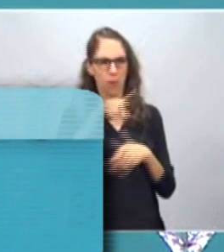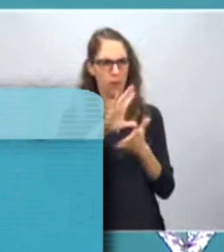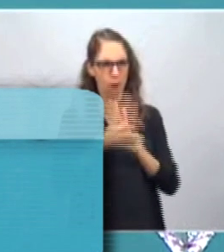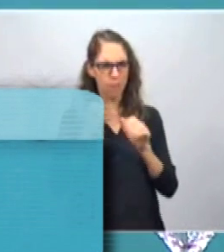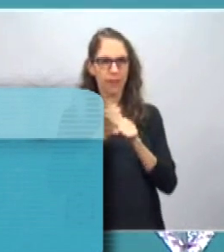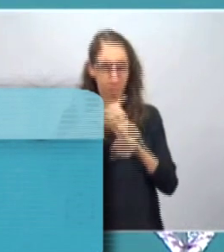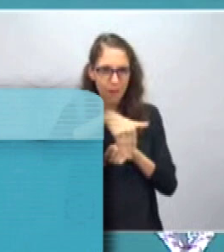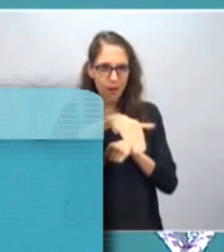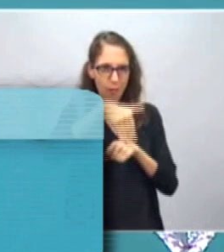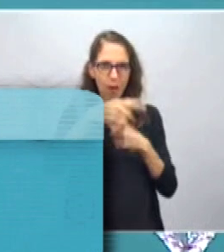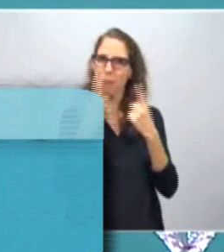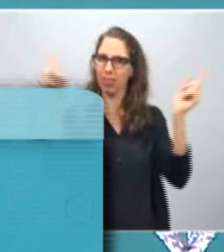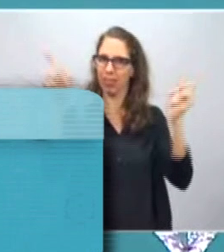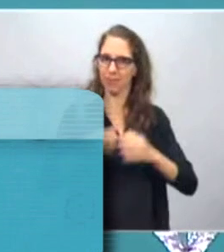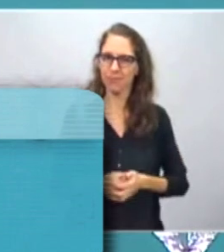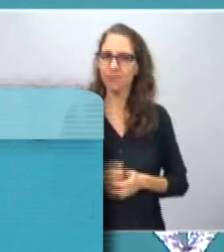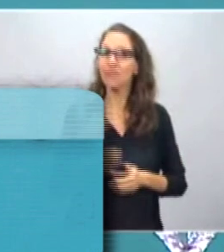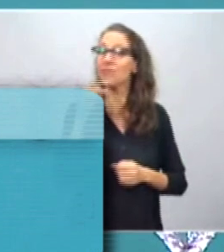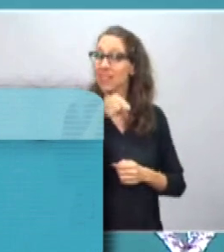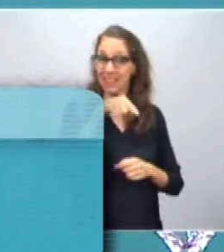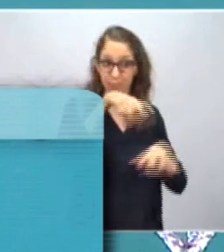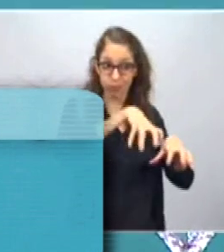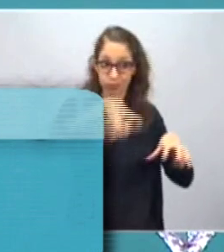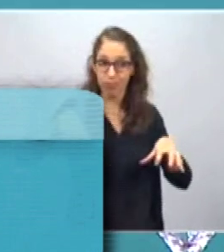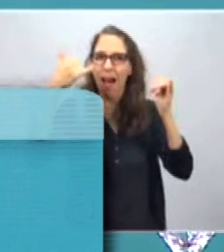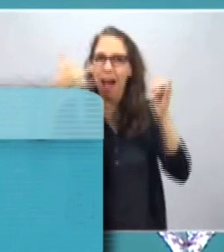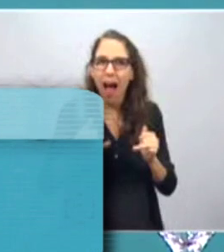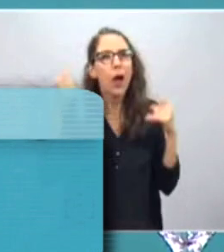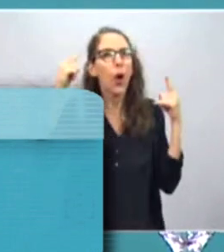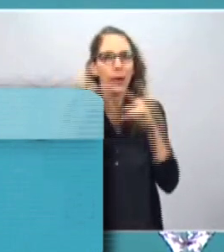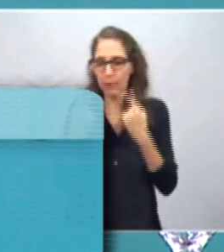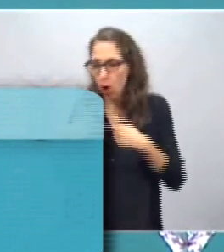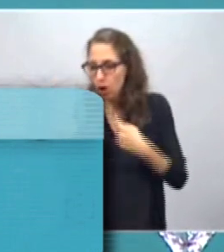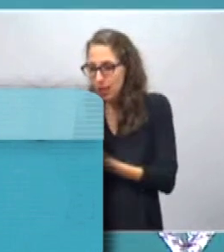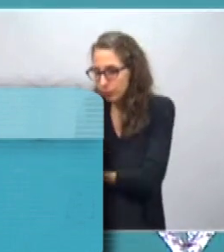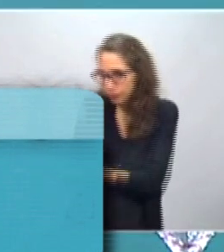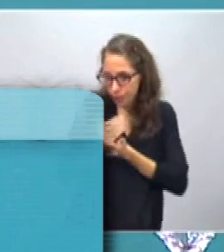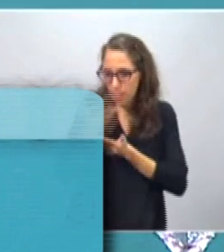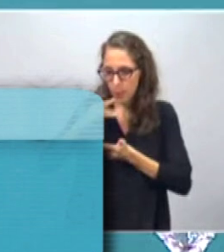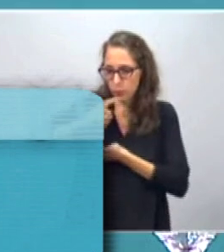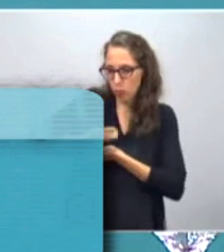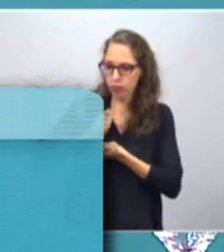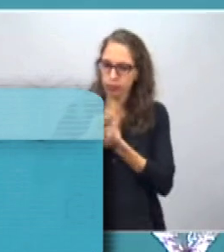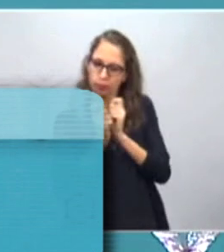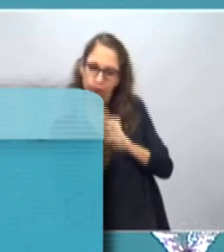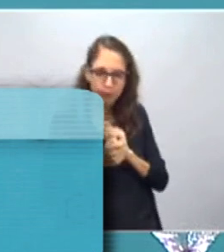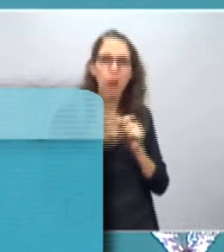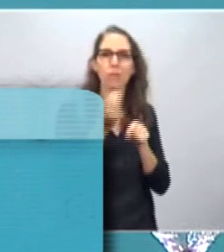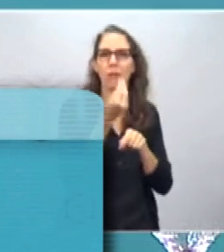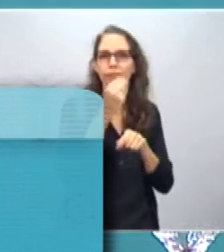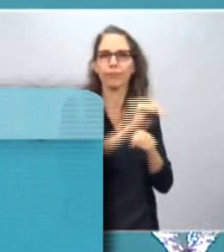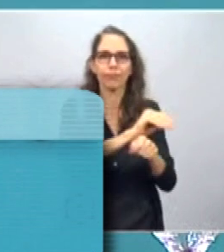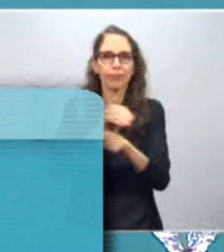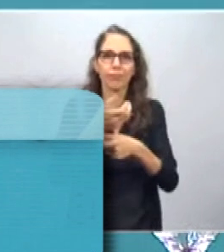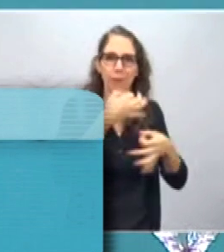estamos generando una producción de alimentos local, de alimentos a pequeña escala, estamos generando oportunidades de trabajo